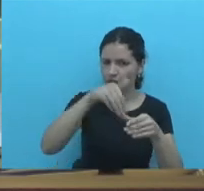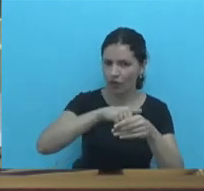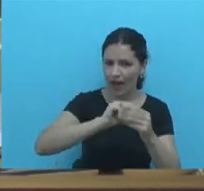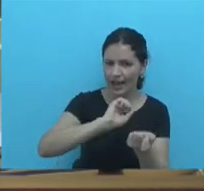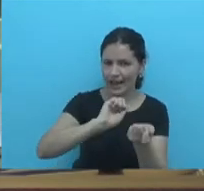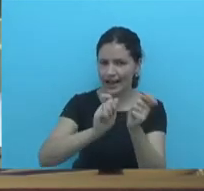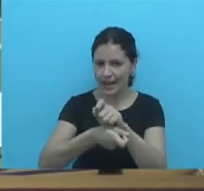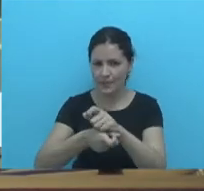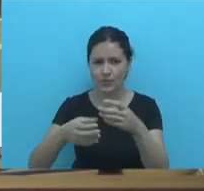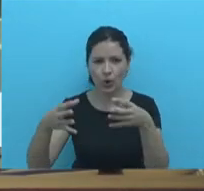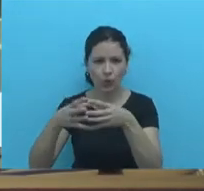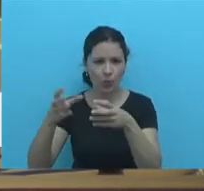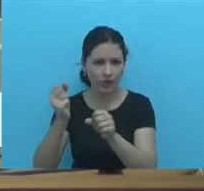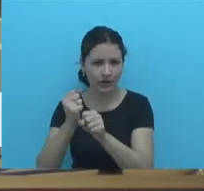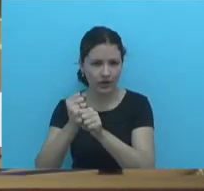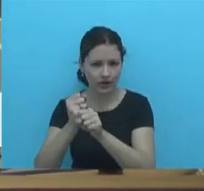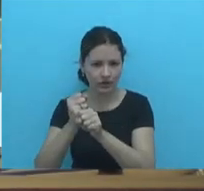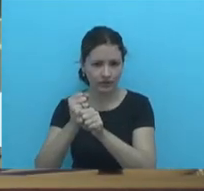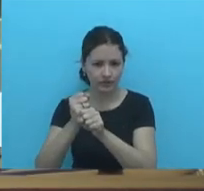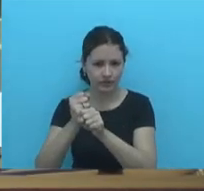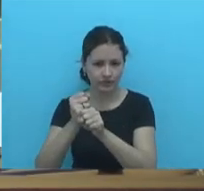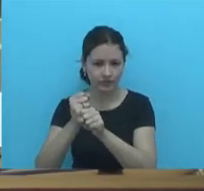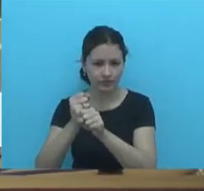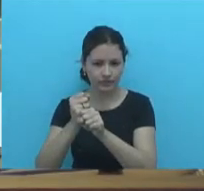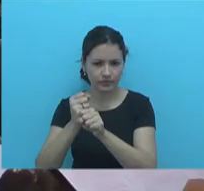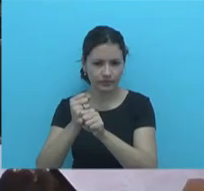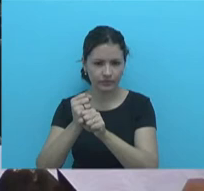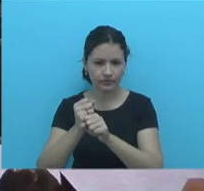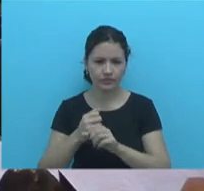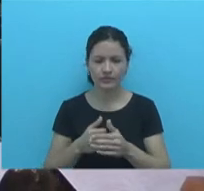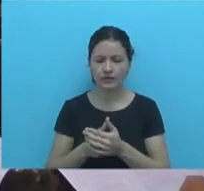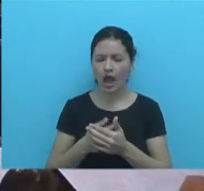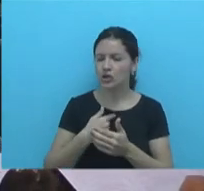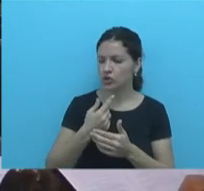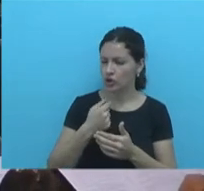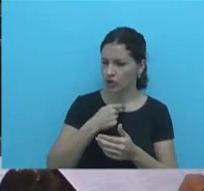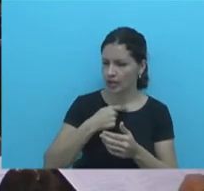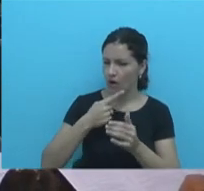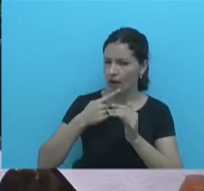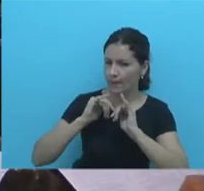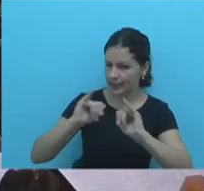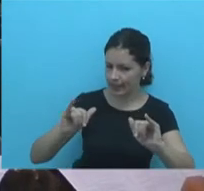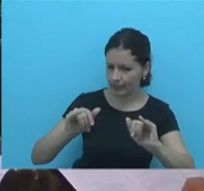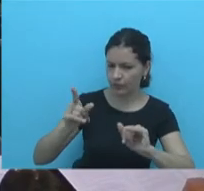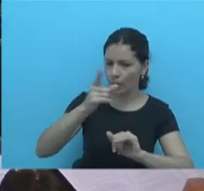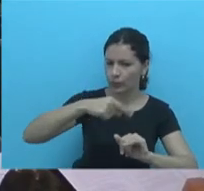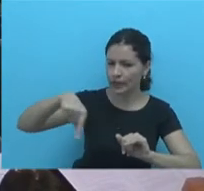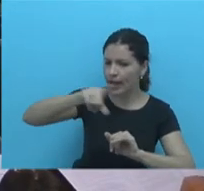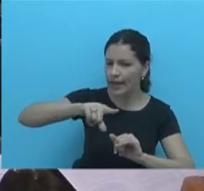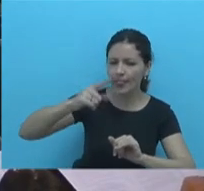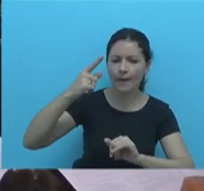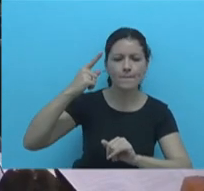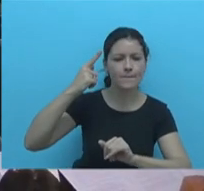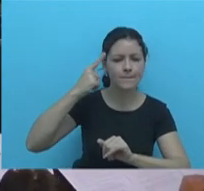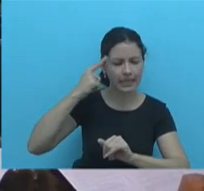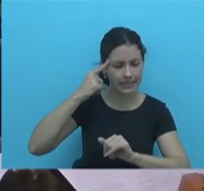comisión. Yo quiero hacer un aporte a ver si los ayuda a ordenarse un poco. Ustedes tienen que verlo desde dos perspectivas. Por un lado,